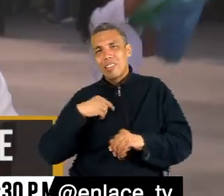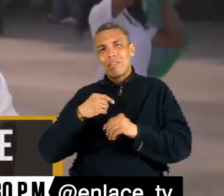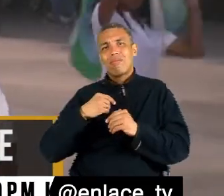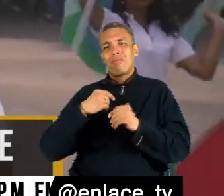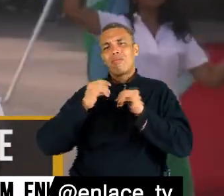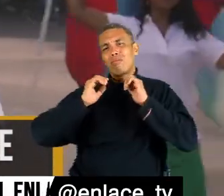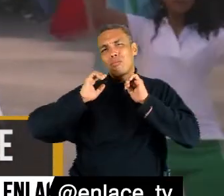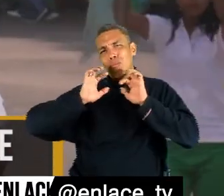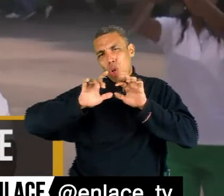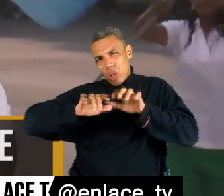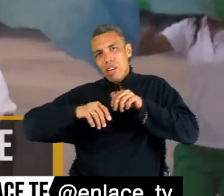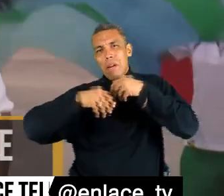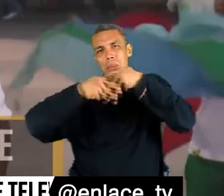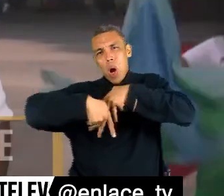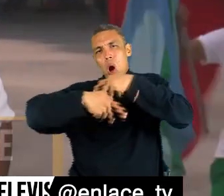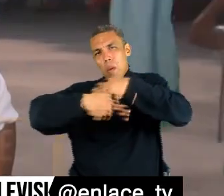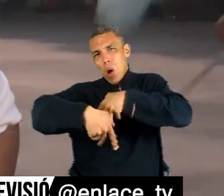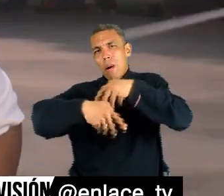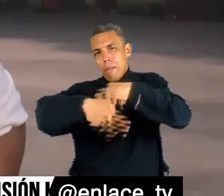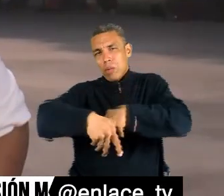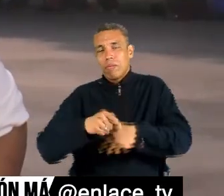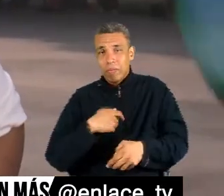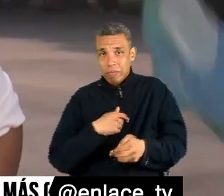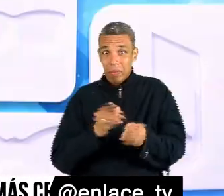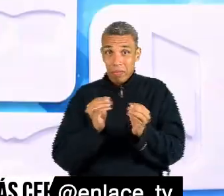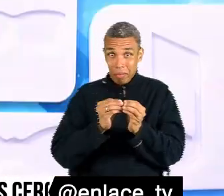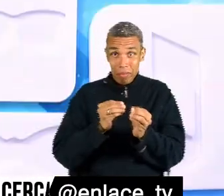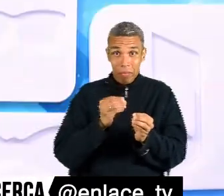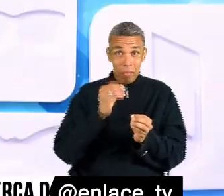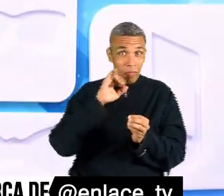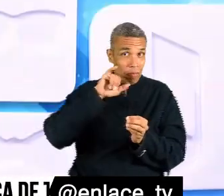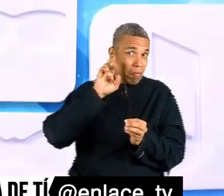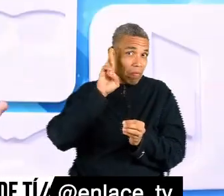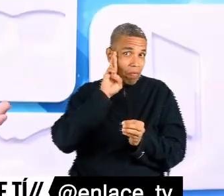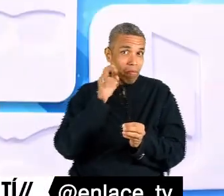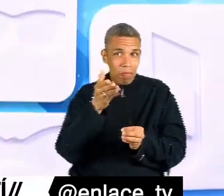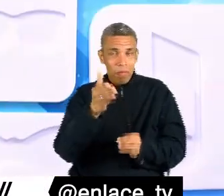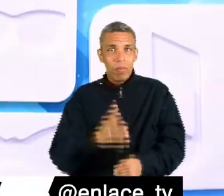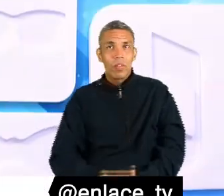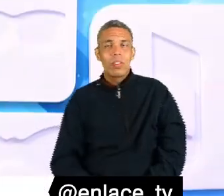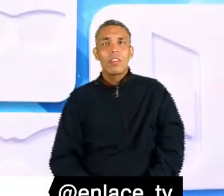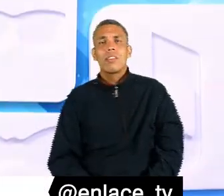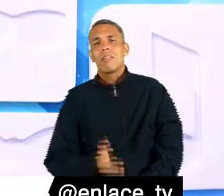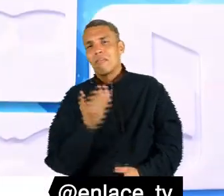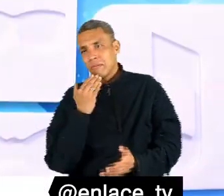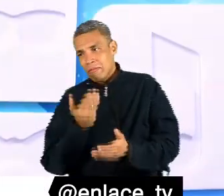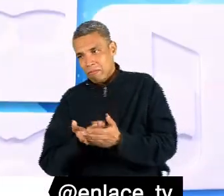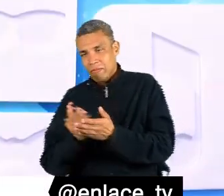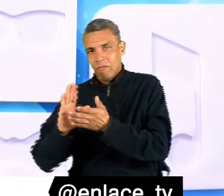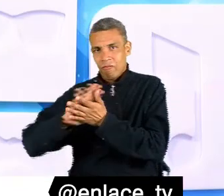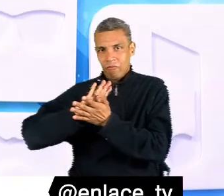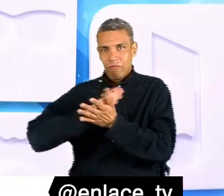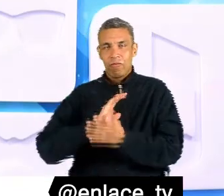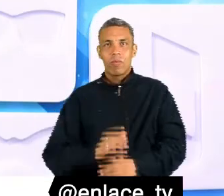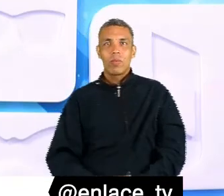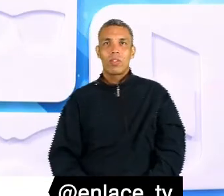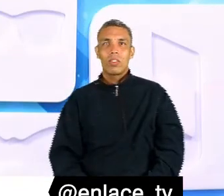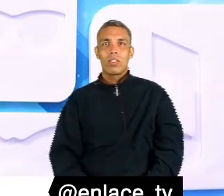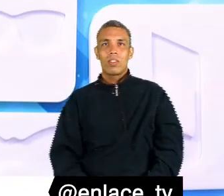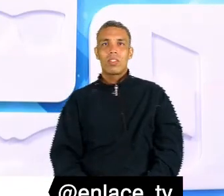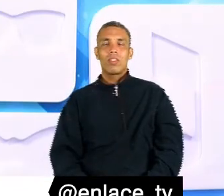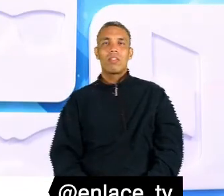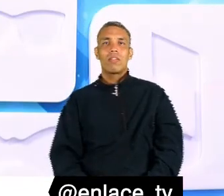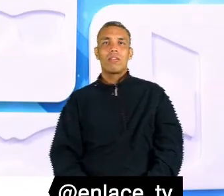puerto petrolero. Continúe usted con más información. A Luzmery, muchas gracias por esa completa información y nosotros